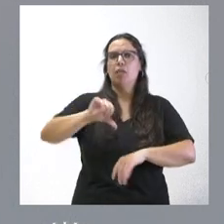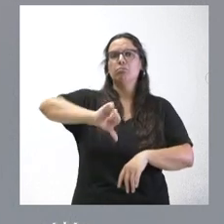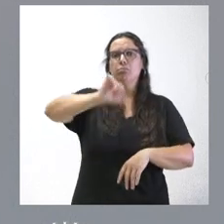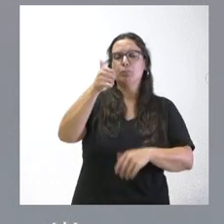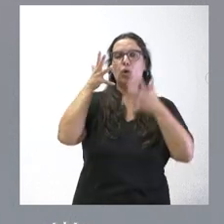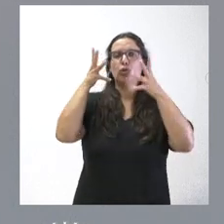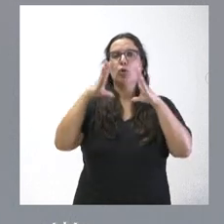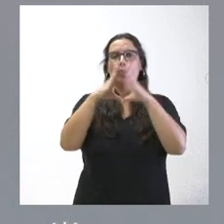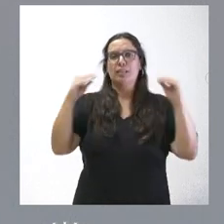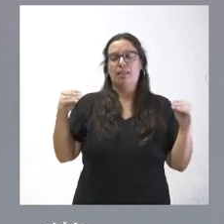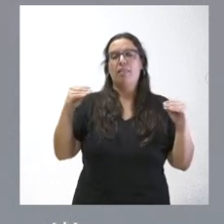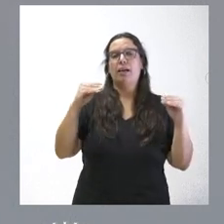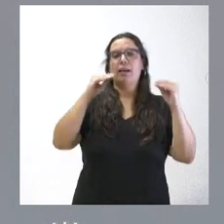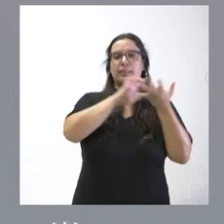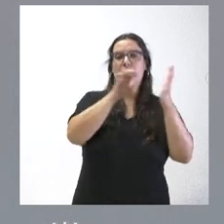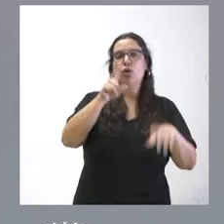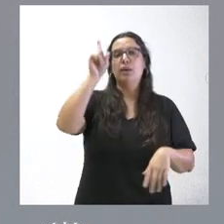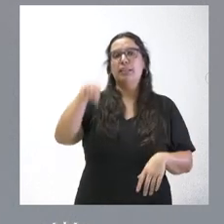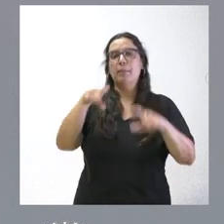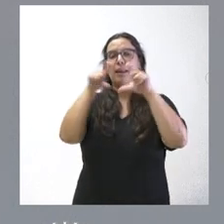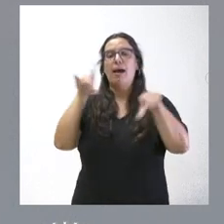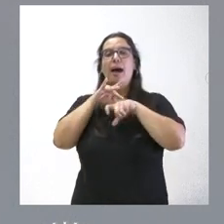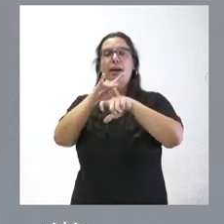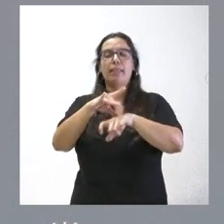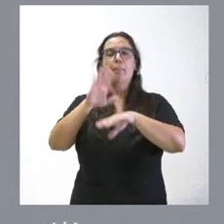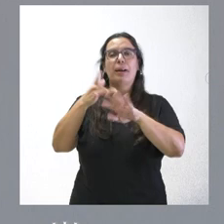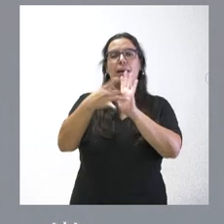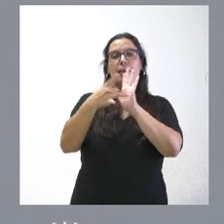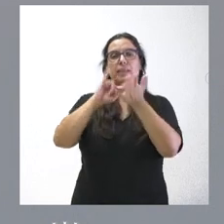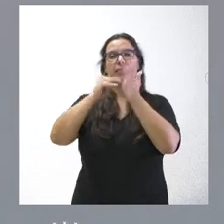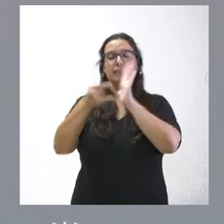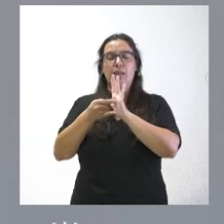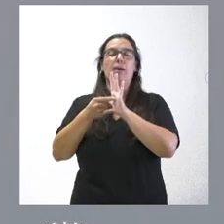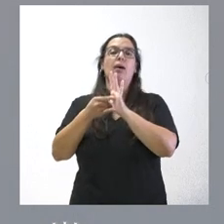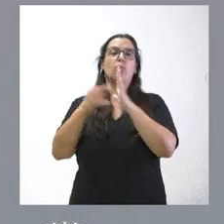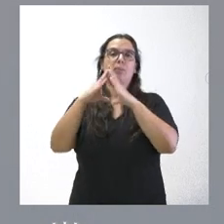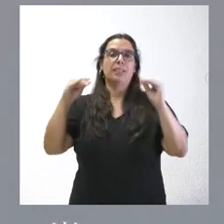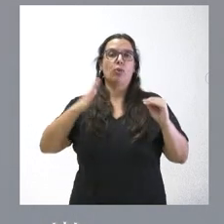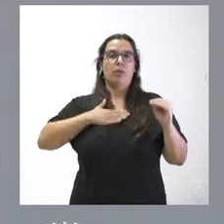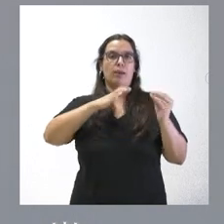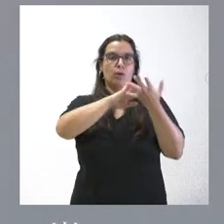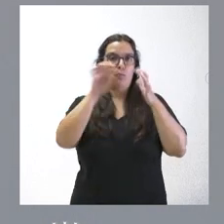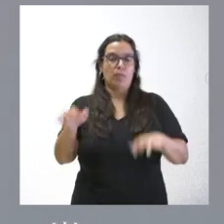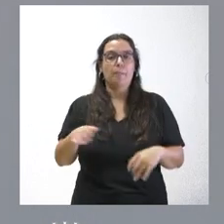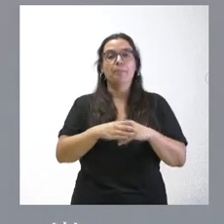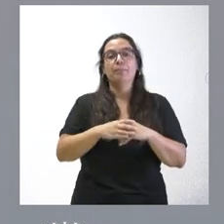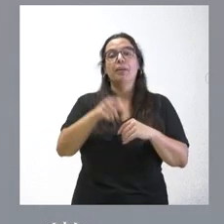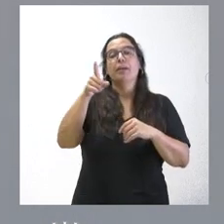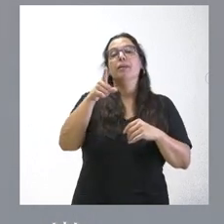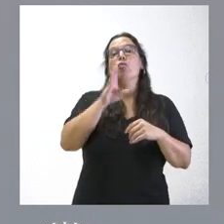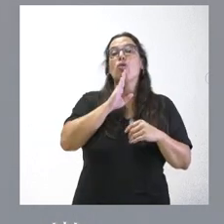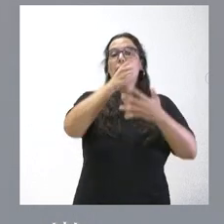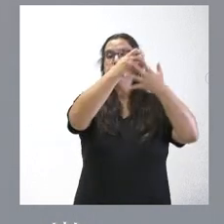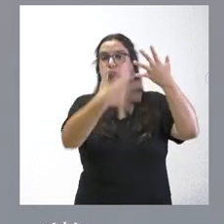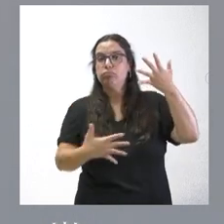de universidades de Castilla y león y de la agencia para la calidad del sistema universitario de nuestra comunidad tienen ustedes la relación completa